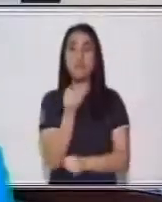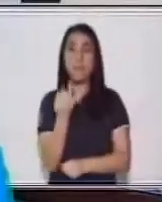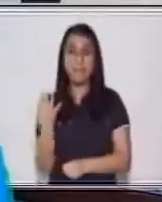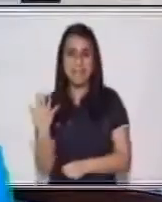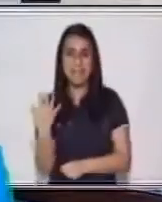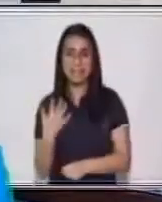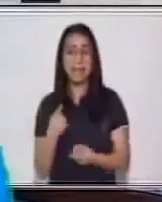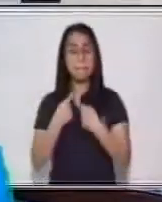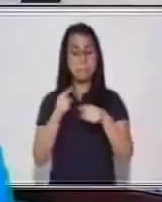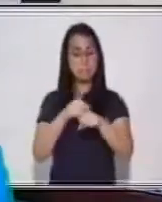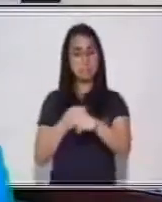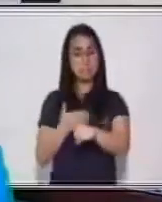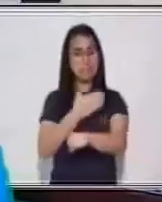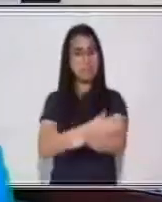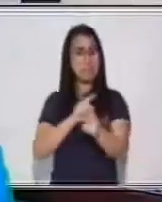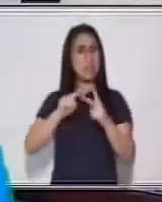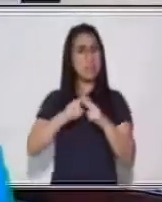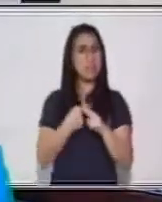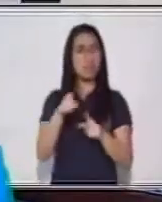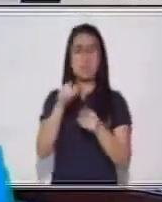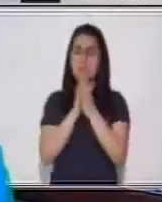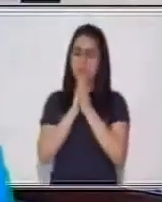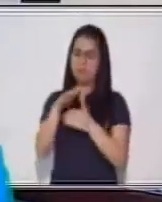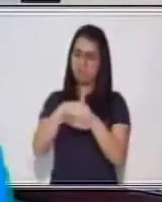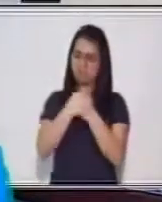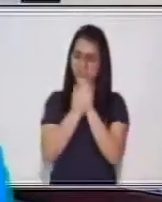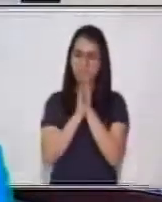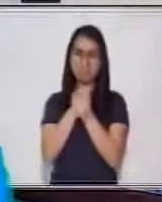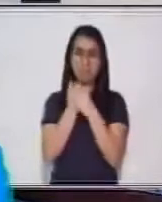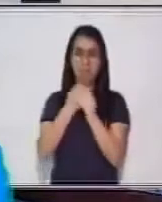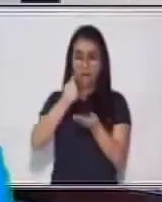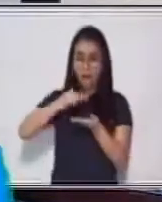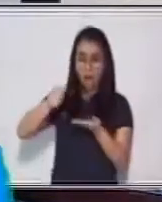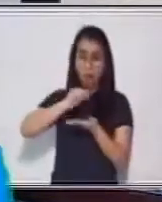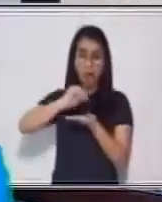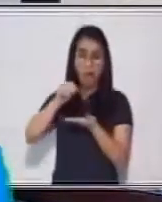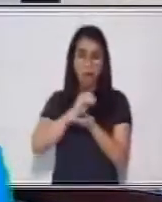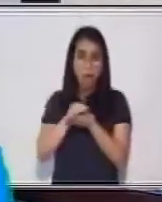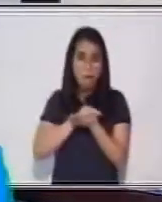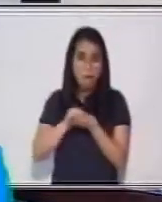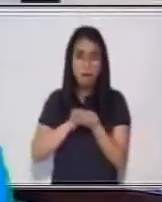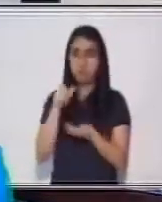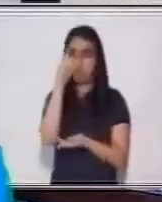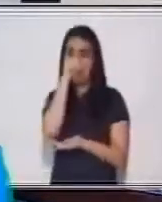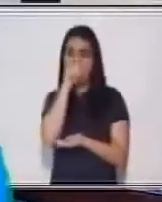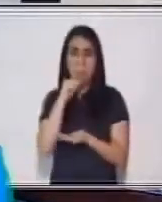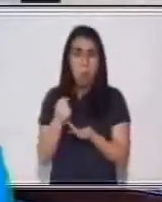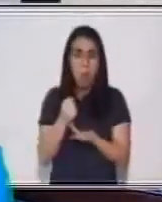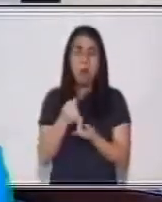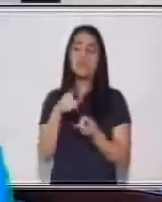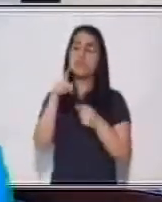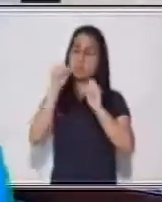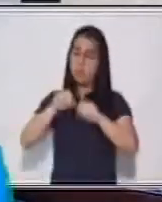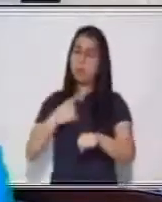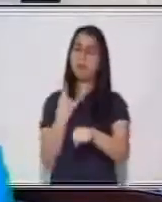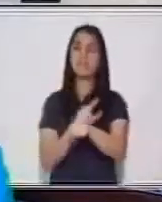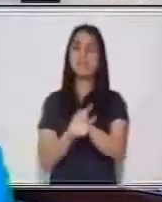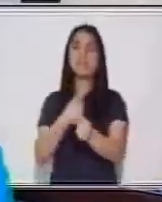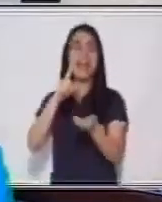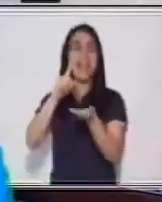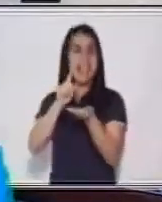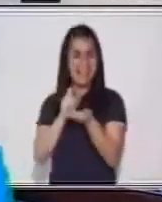manos constantemente con agua y jabón. Y si no tienes agua y jabón de manera inmediata, que